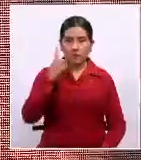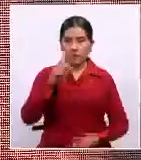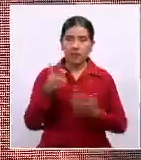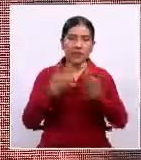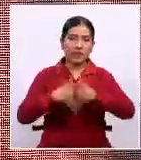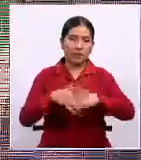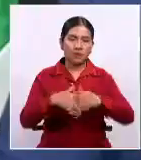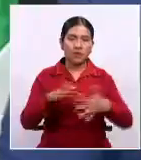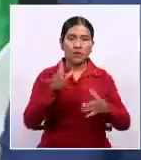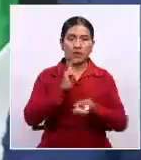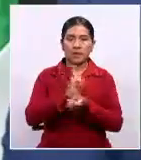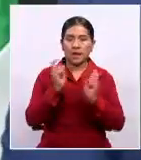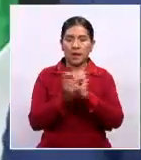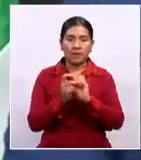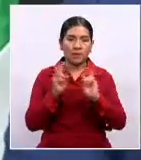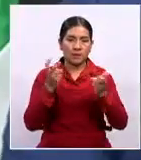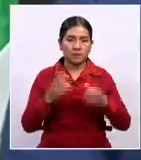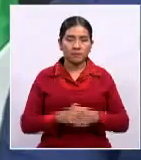Technologies.